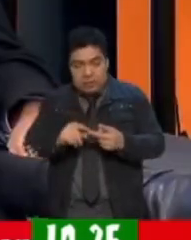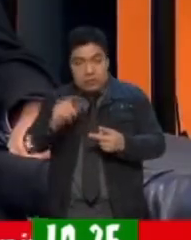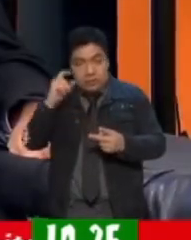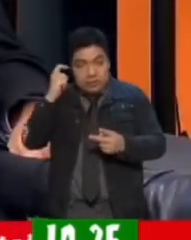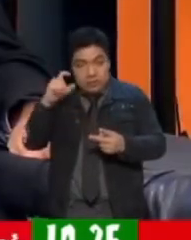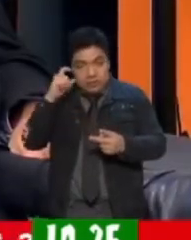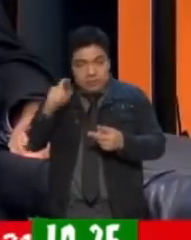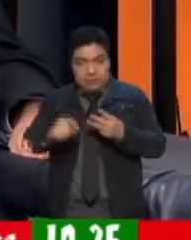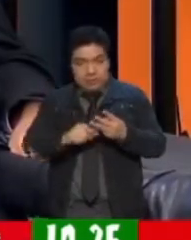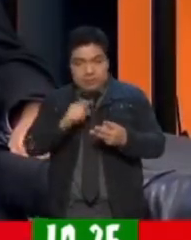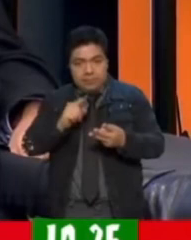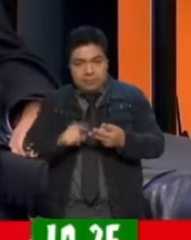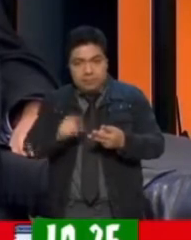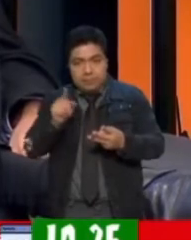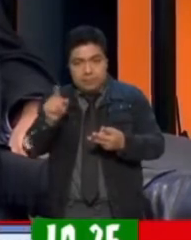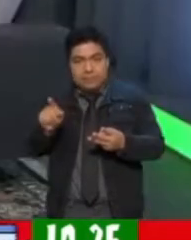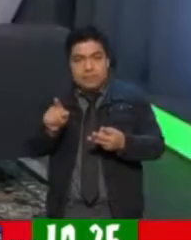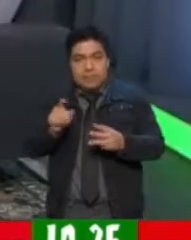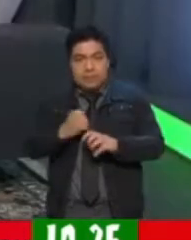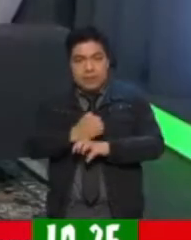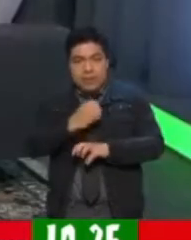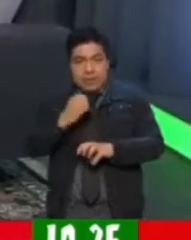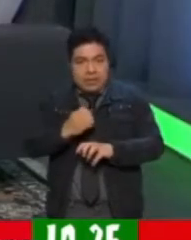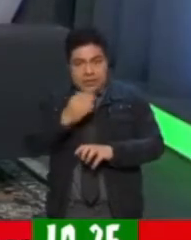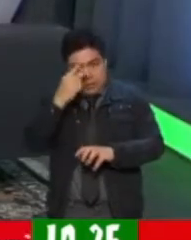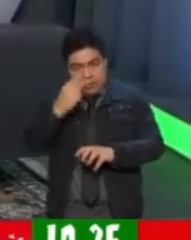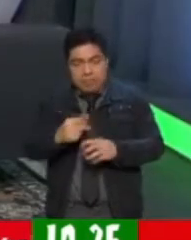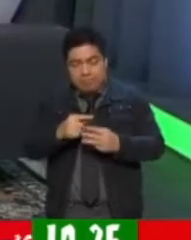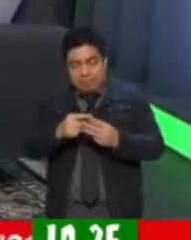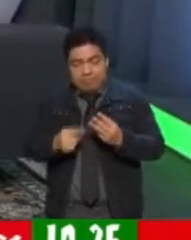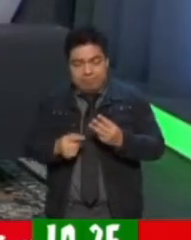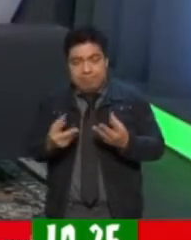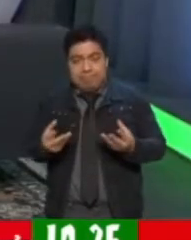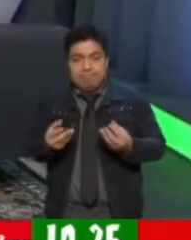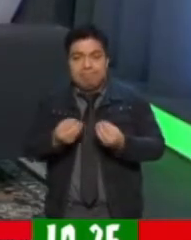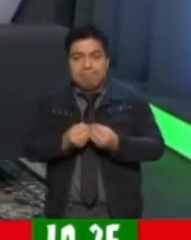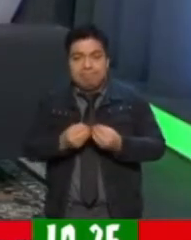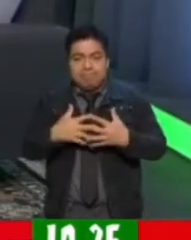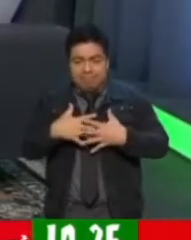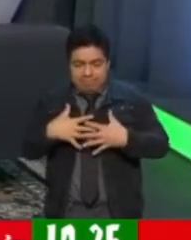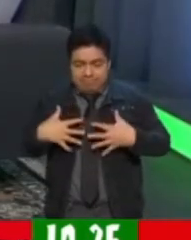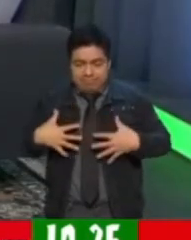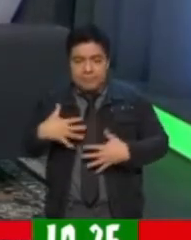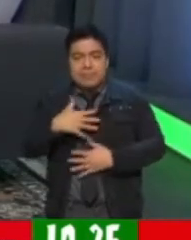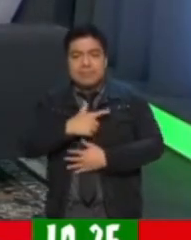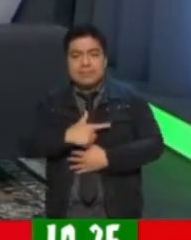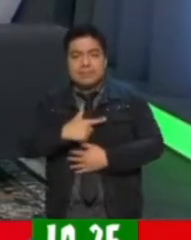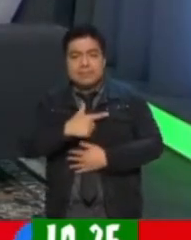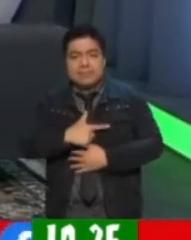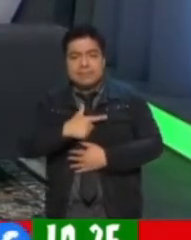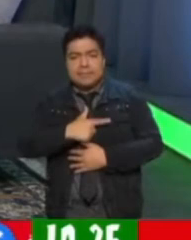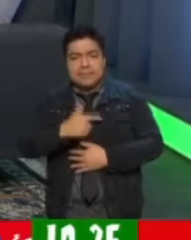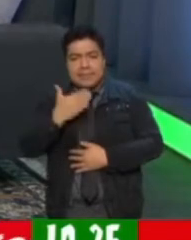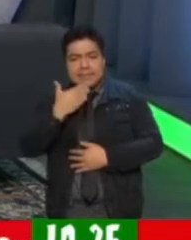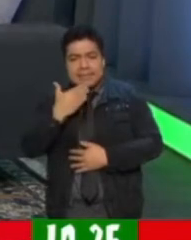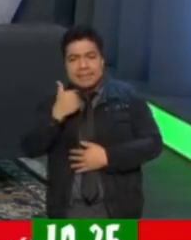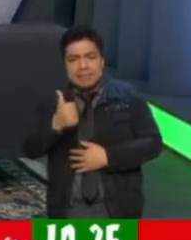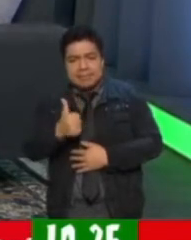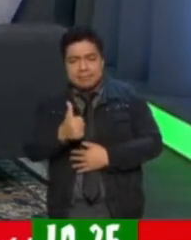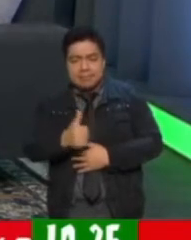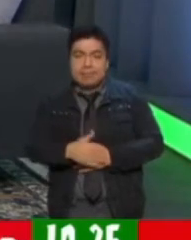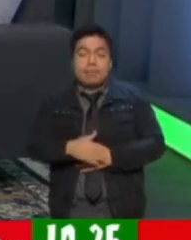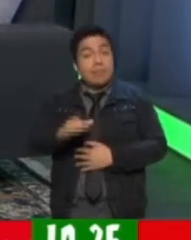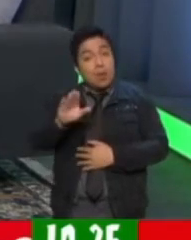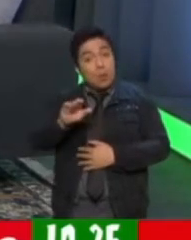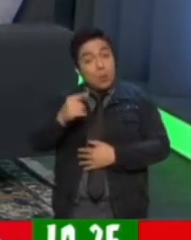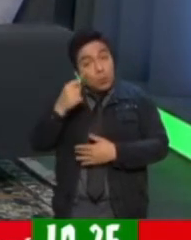Y también Lucía Juárez, delegada del Estado de México. Ay, me encantó su blusa de guapo. Ay, muchas gracias. Oigan, ¿y qué creen?